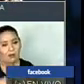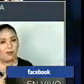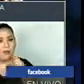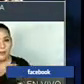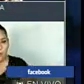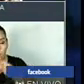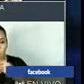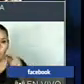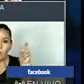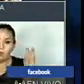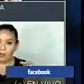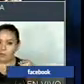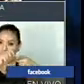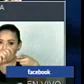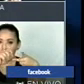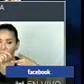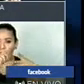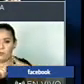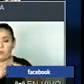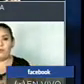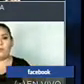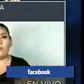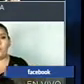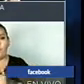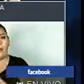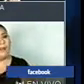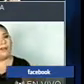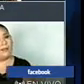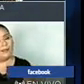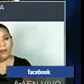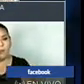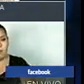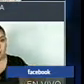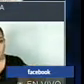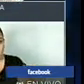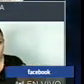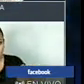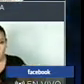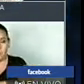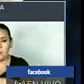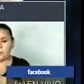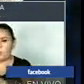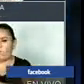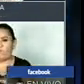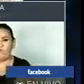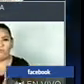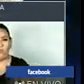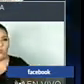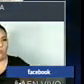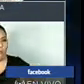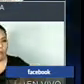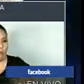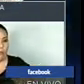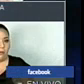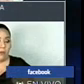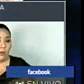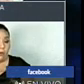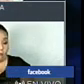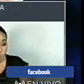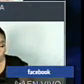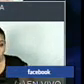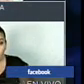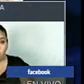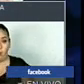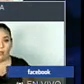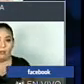ante estos puntos. También ellos han dicho en anteriores ocasiones que no están dispuestos a que continúe creciendo